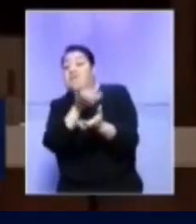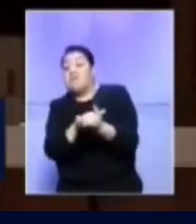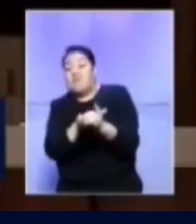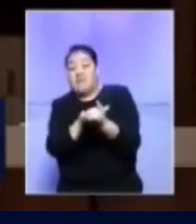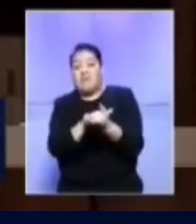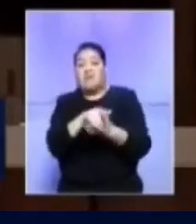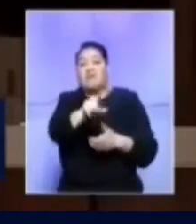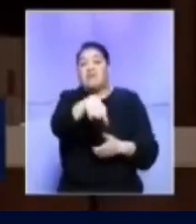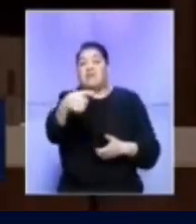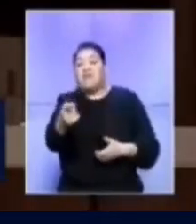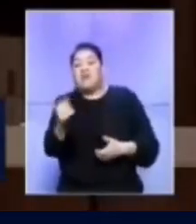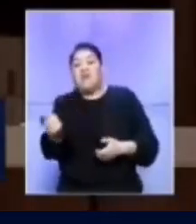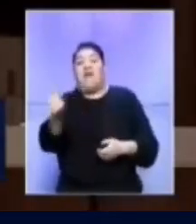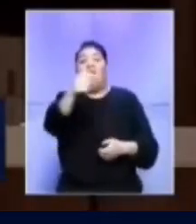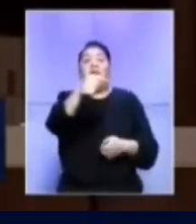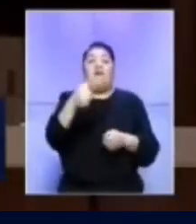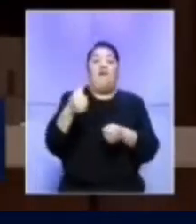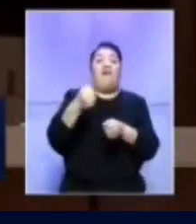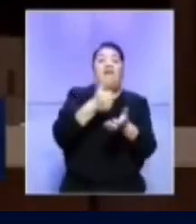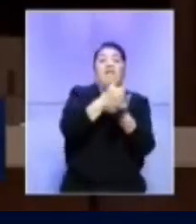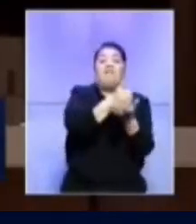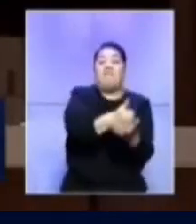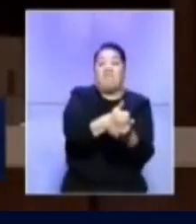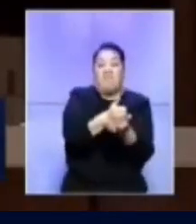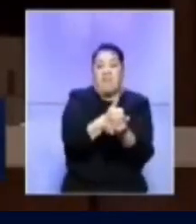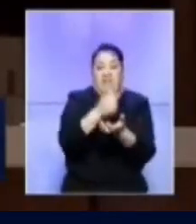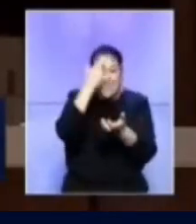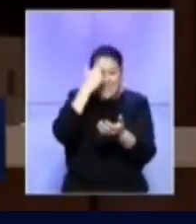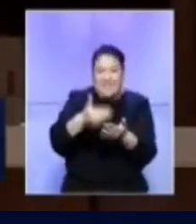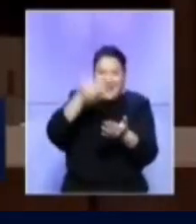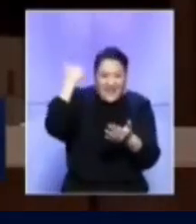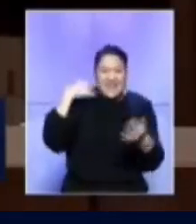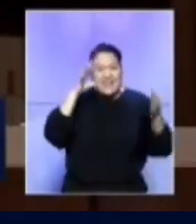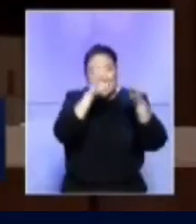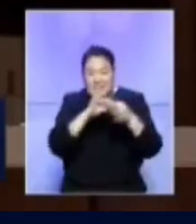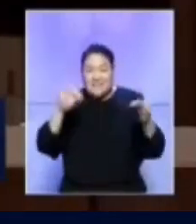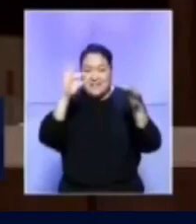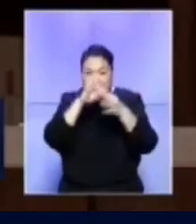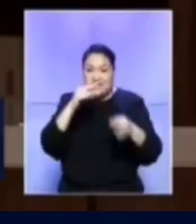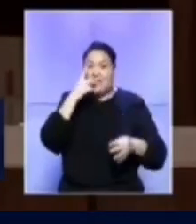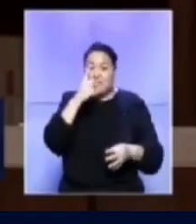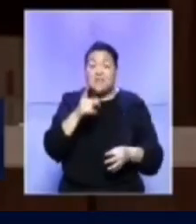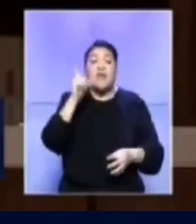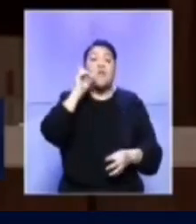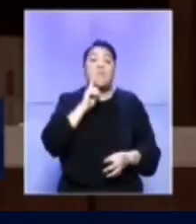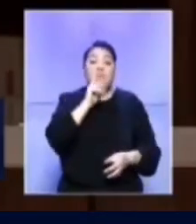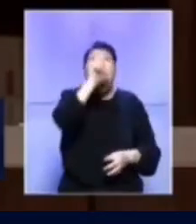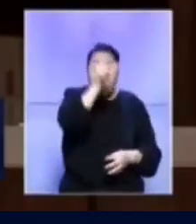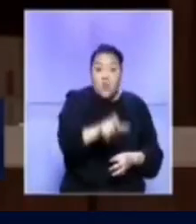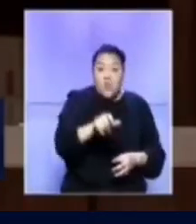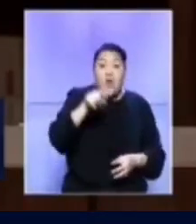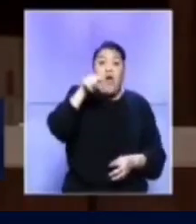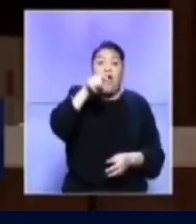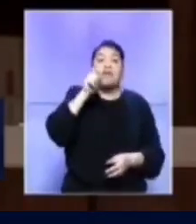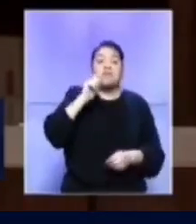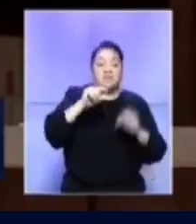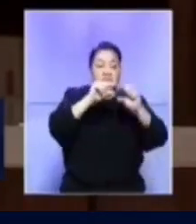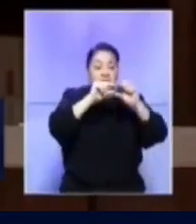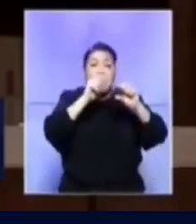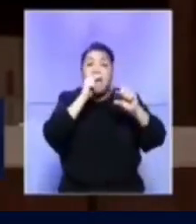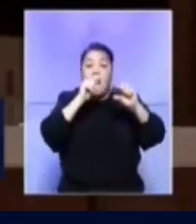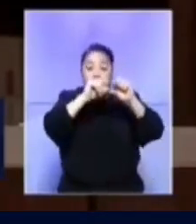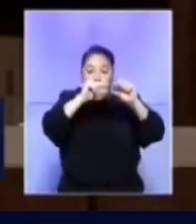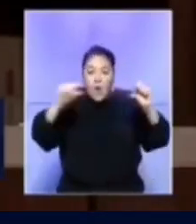mujer en el ejercicio público en los cuales se Consideró que estas constituyeron violencia simbólica